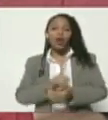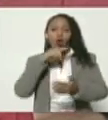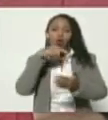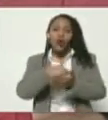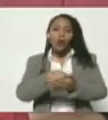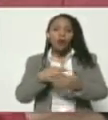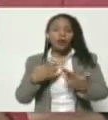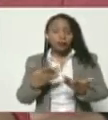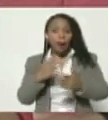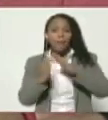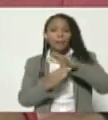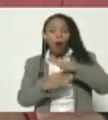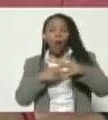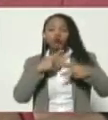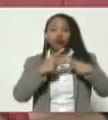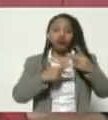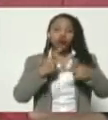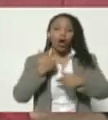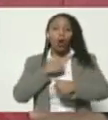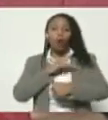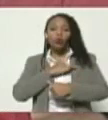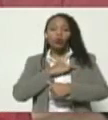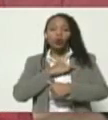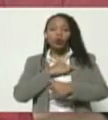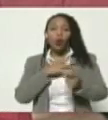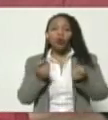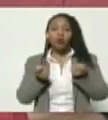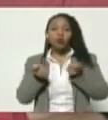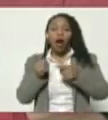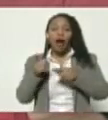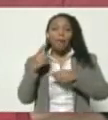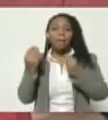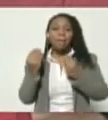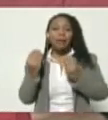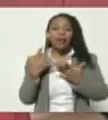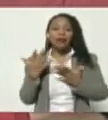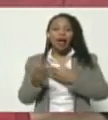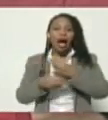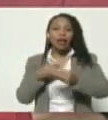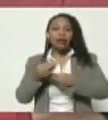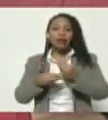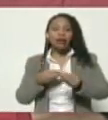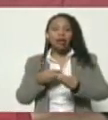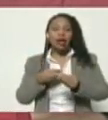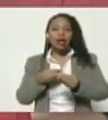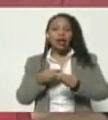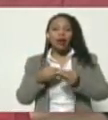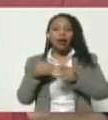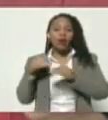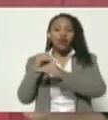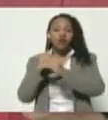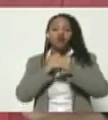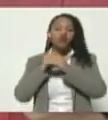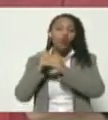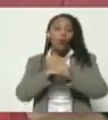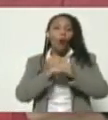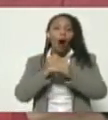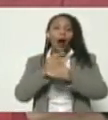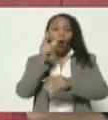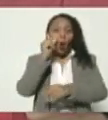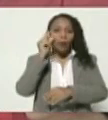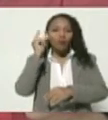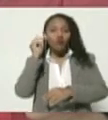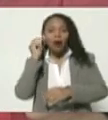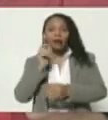unos nombres bajo un procedimiento que nosotros manejamos allí para garantizar la paridad de género, para